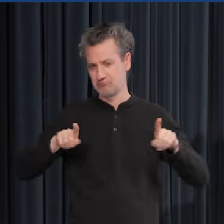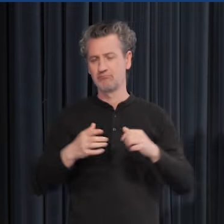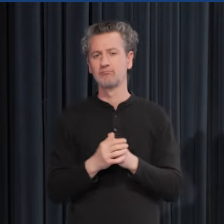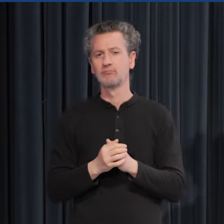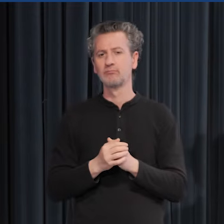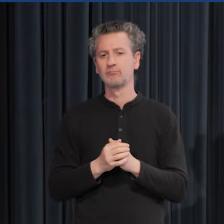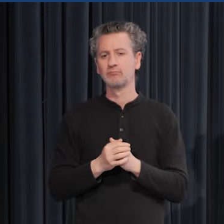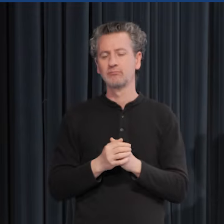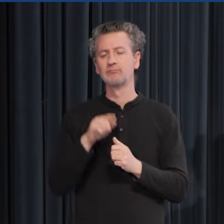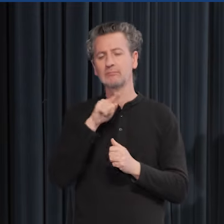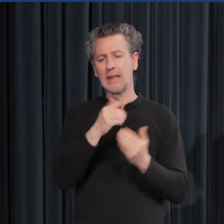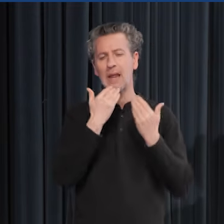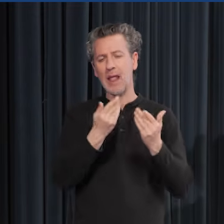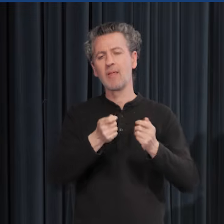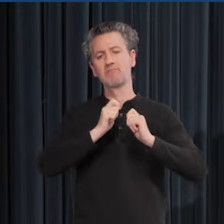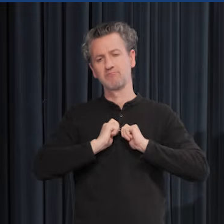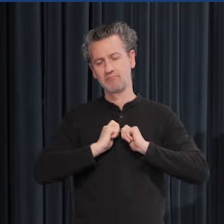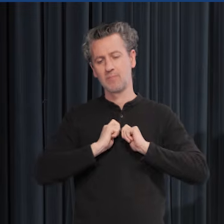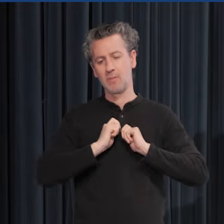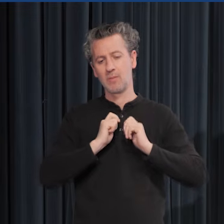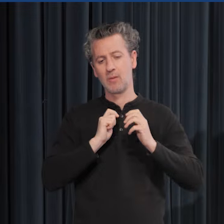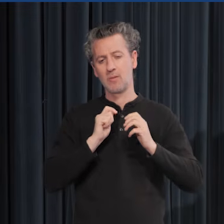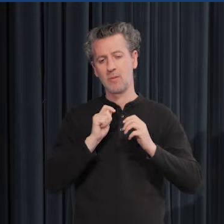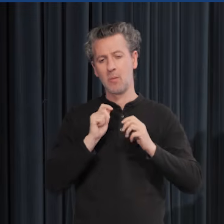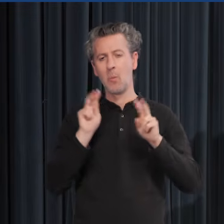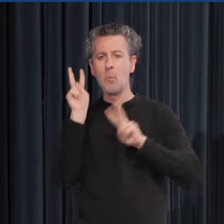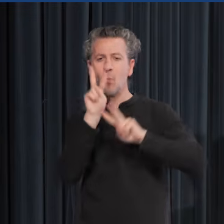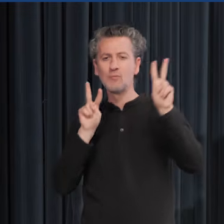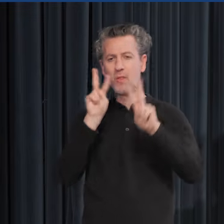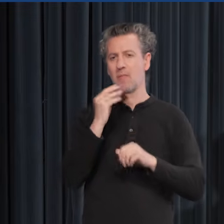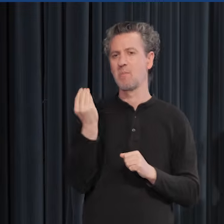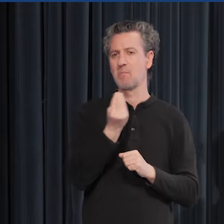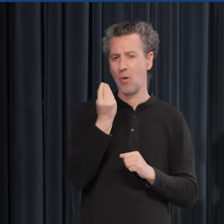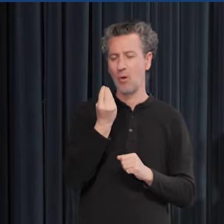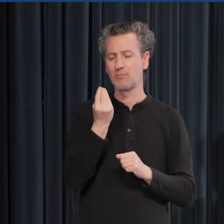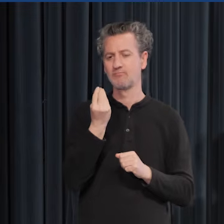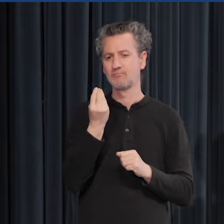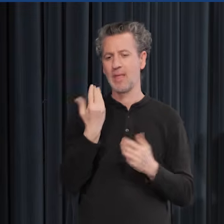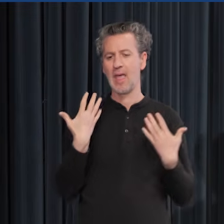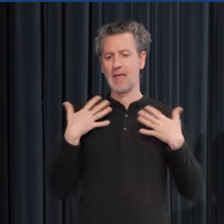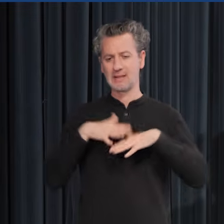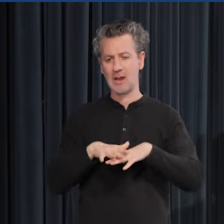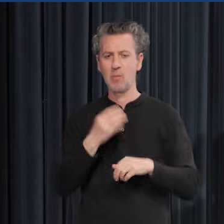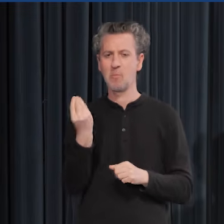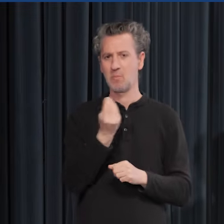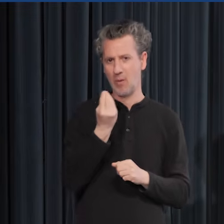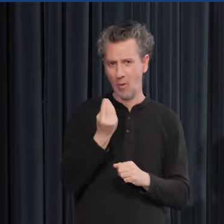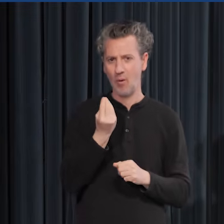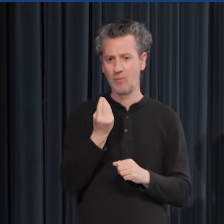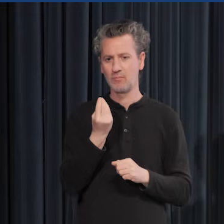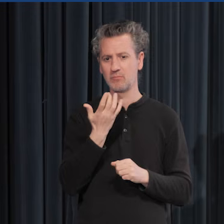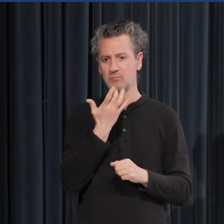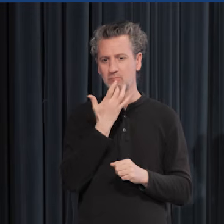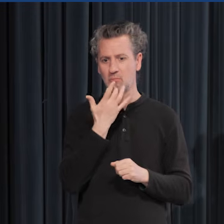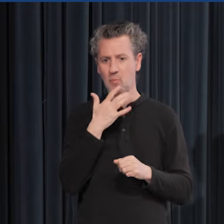virtual. Esto, además de que lo visualizan más, eso hace que se sientan más integrados, que haya menos momentos